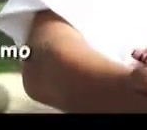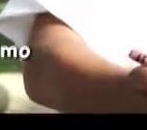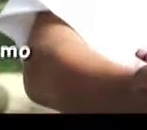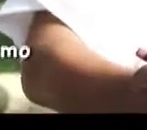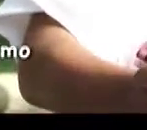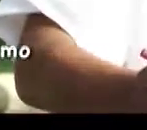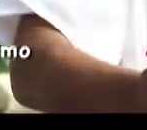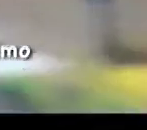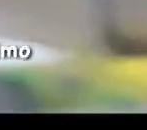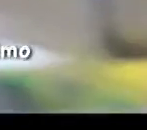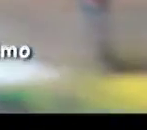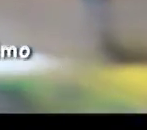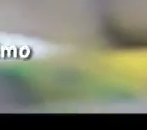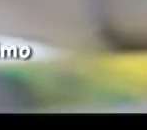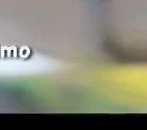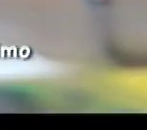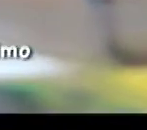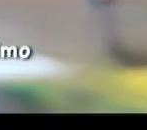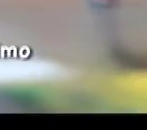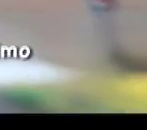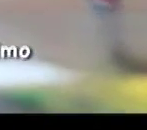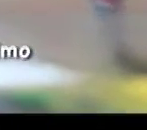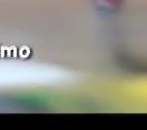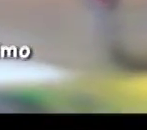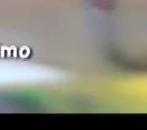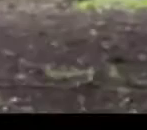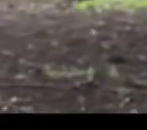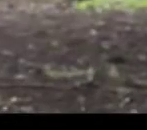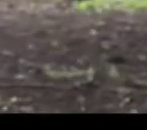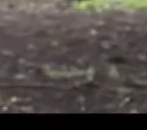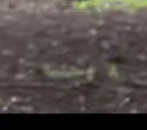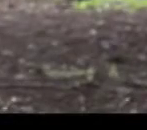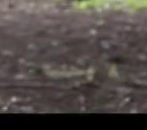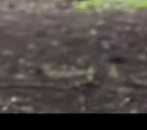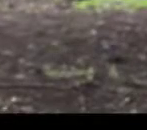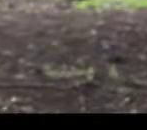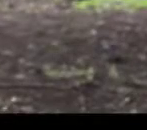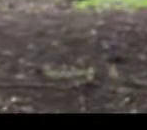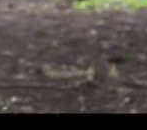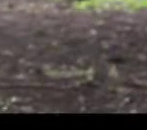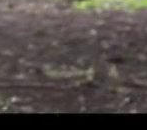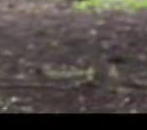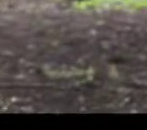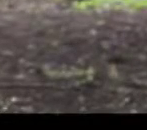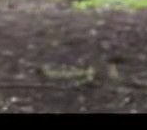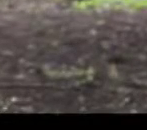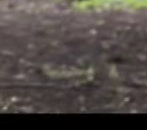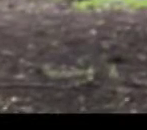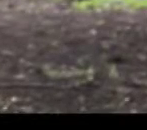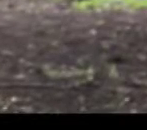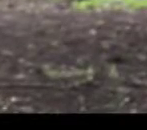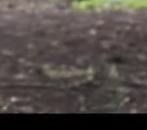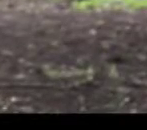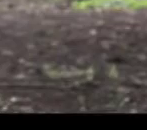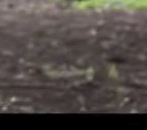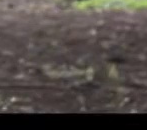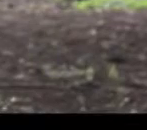Yo quisiera hacer un cuadro bellísimo y que fuera famoso. Porque me gustaría que todos vieran lo que puedo